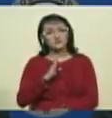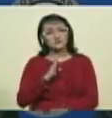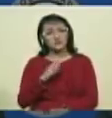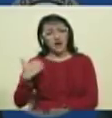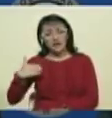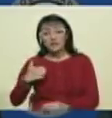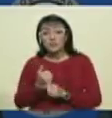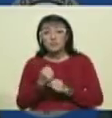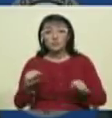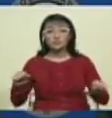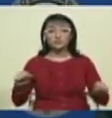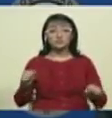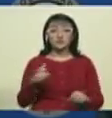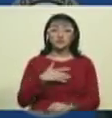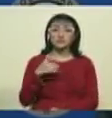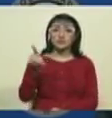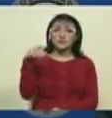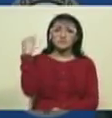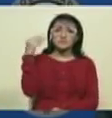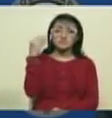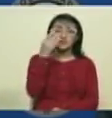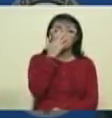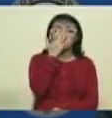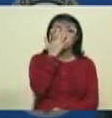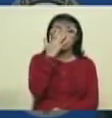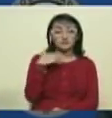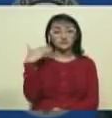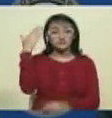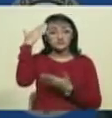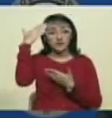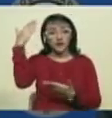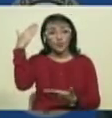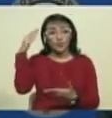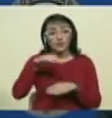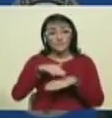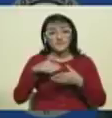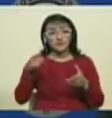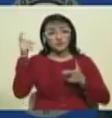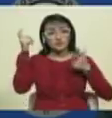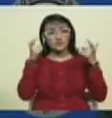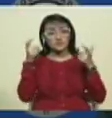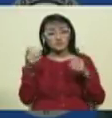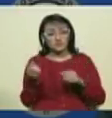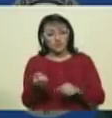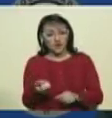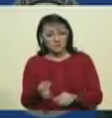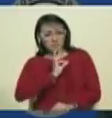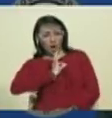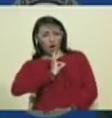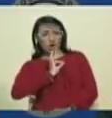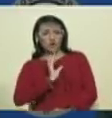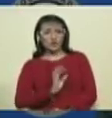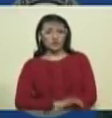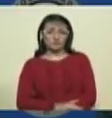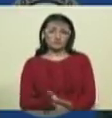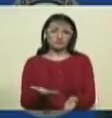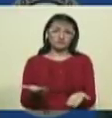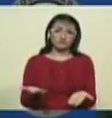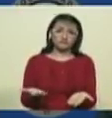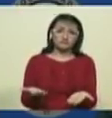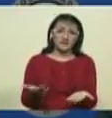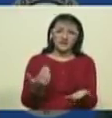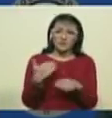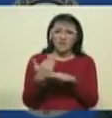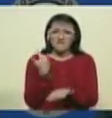imposible. Pues yo siento que él cree que si tú saludas a un ministro del chavismo, se contagia el chavismo, como si fuera